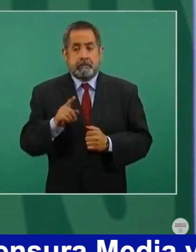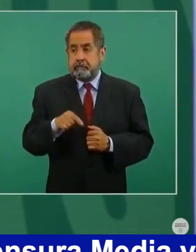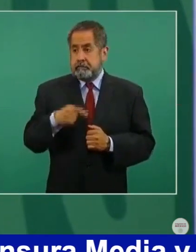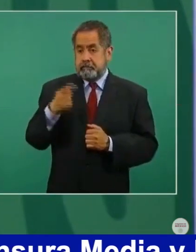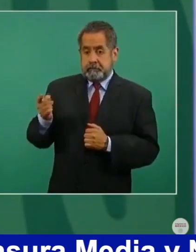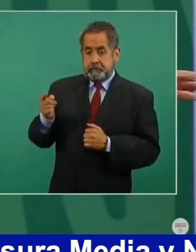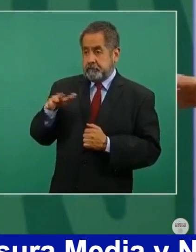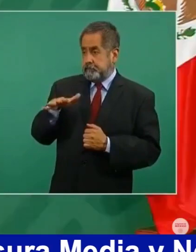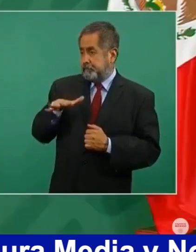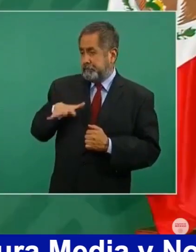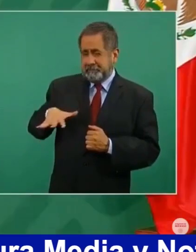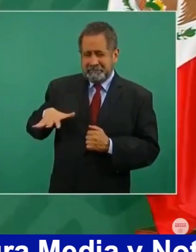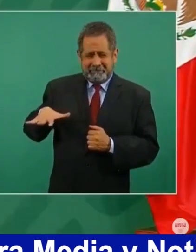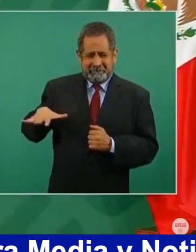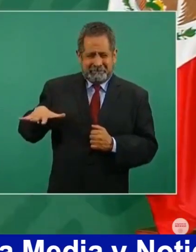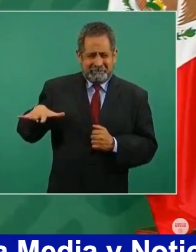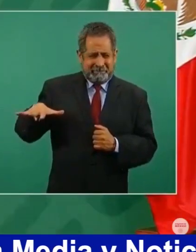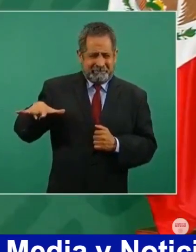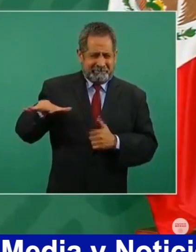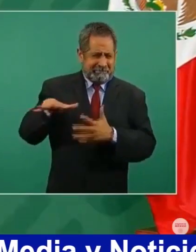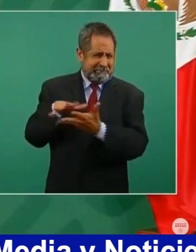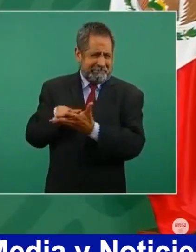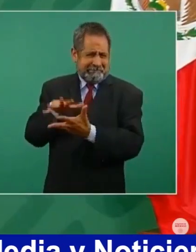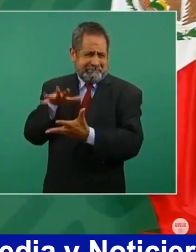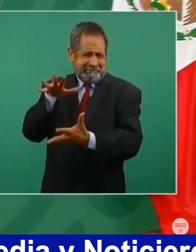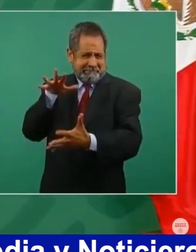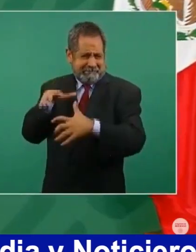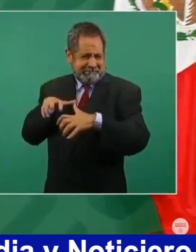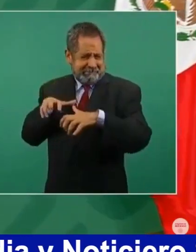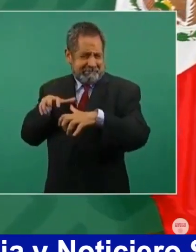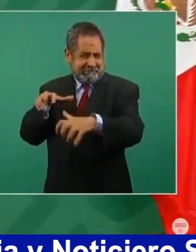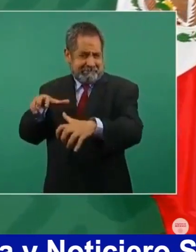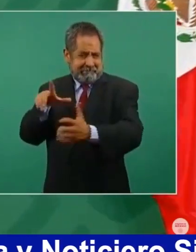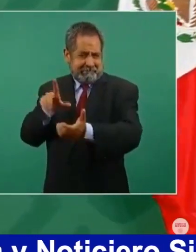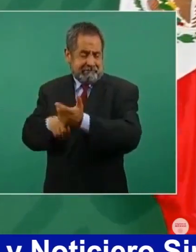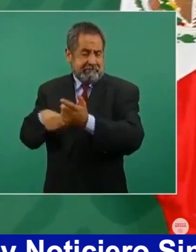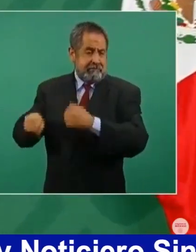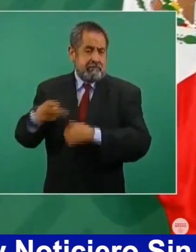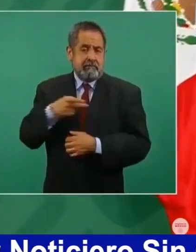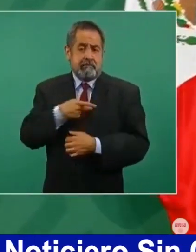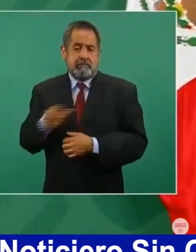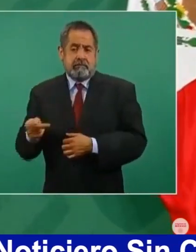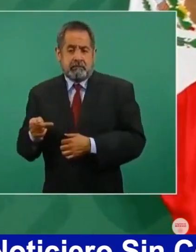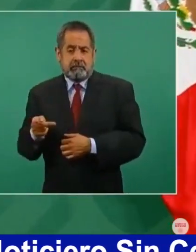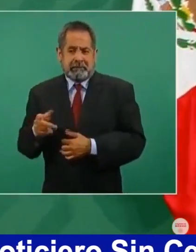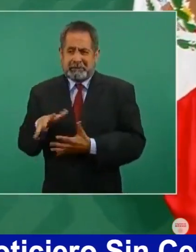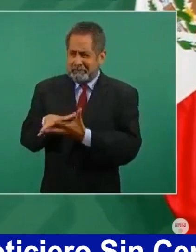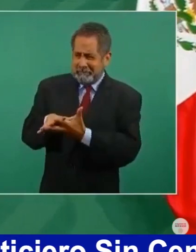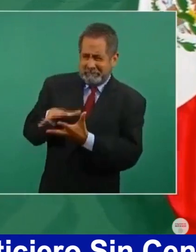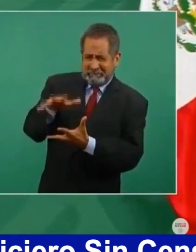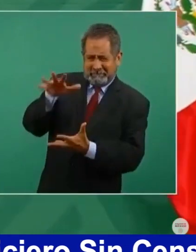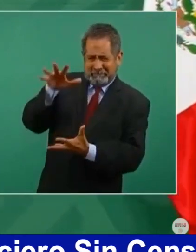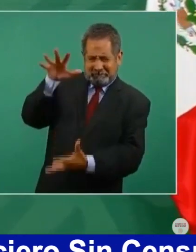y la inmensa mayoría viva en la pobreza.